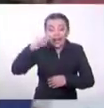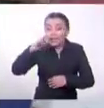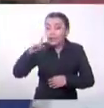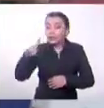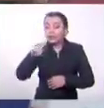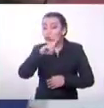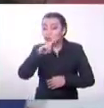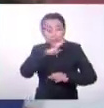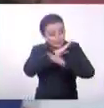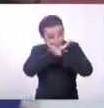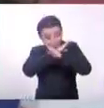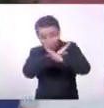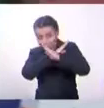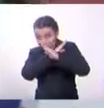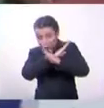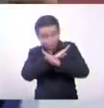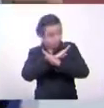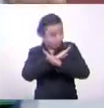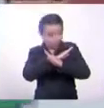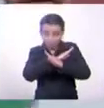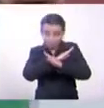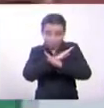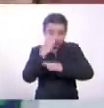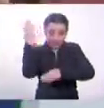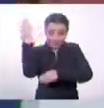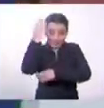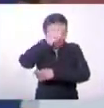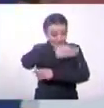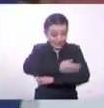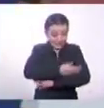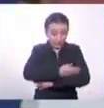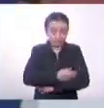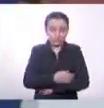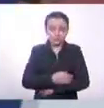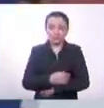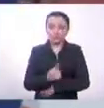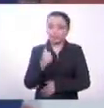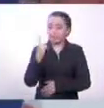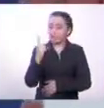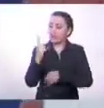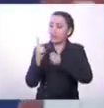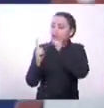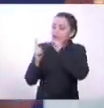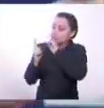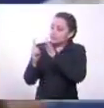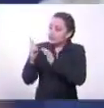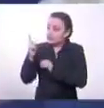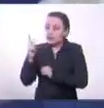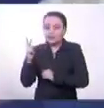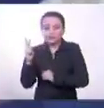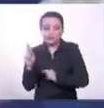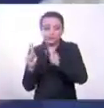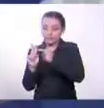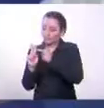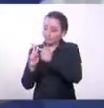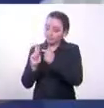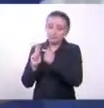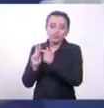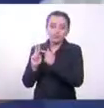esto, Roberto le dijo a su hermana, cuidado, no te vayas a caer. Exacto. ¿Por qué? Le